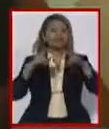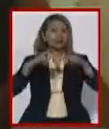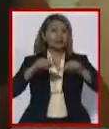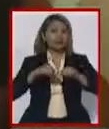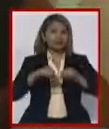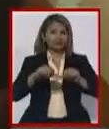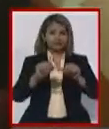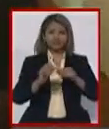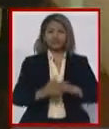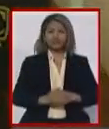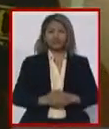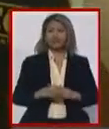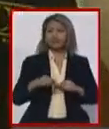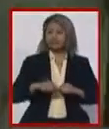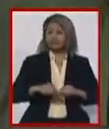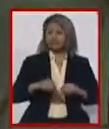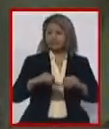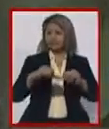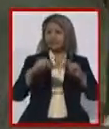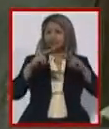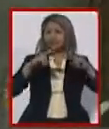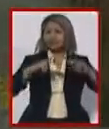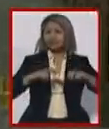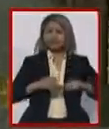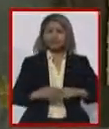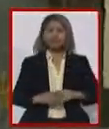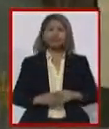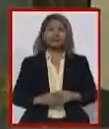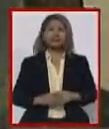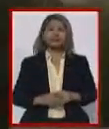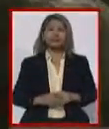investigación a ella? Sí, la investigación continúa.